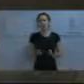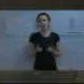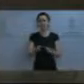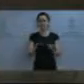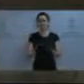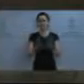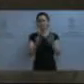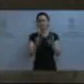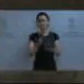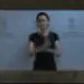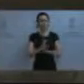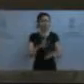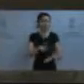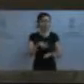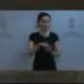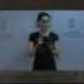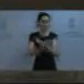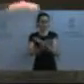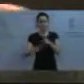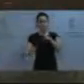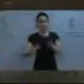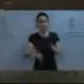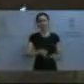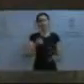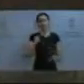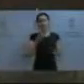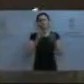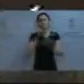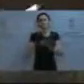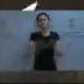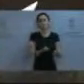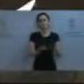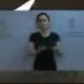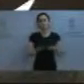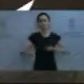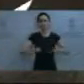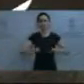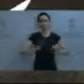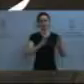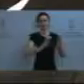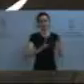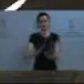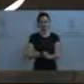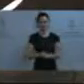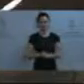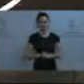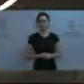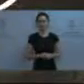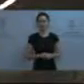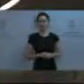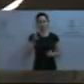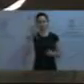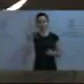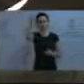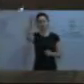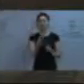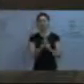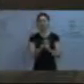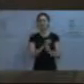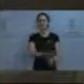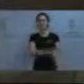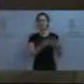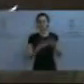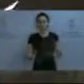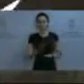por la consejería a través de la Dirección General de Planificación y las gerencias pertinentes. La idea de trabajo se transformó